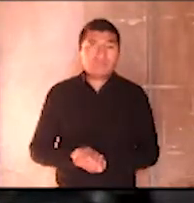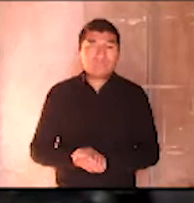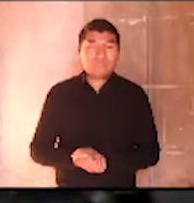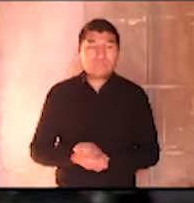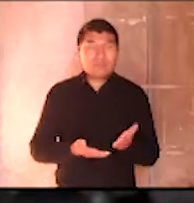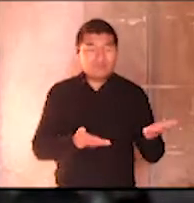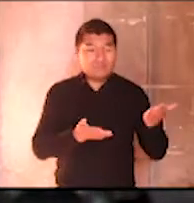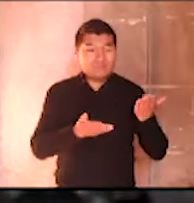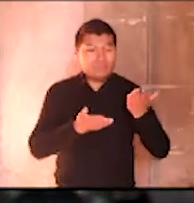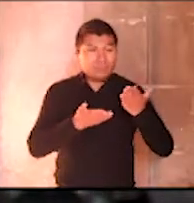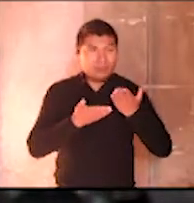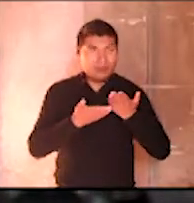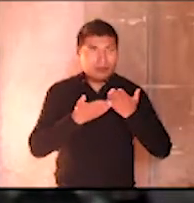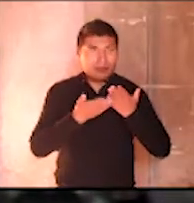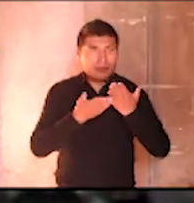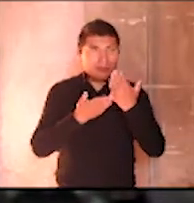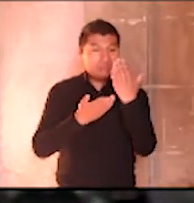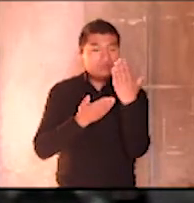nos pone frente